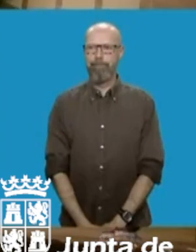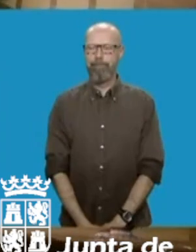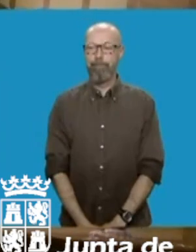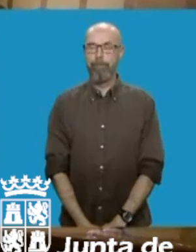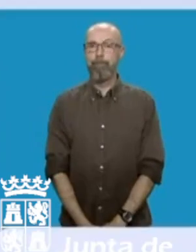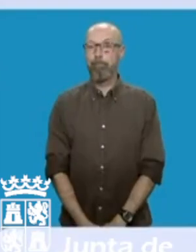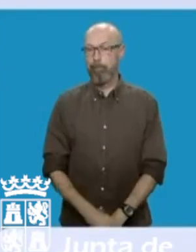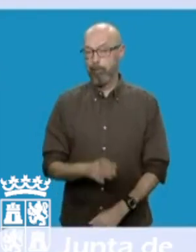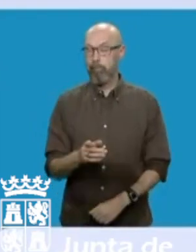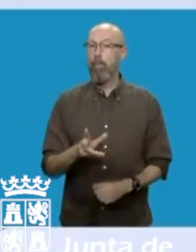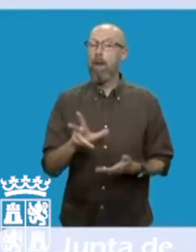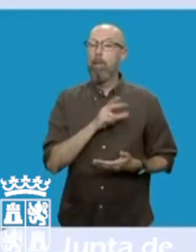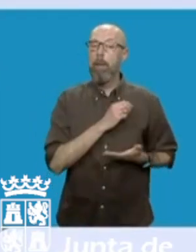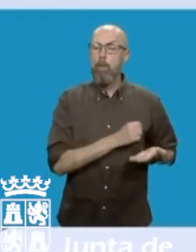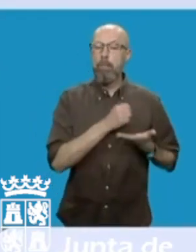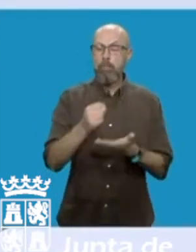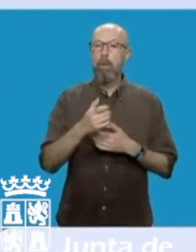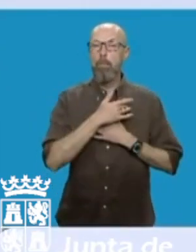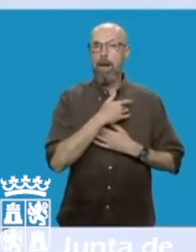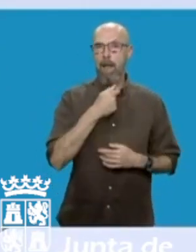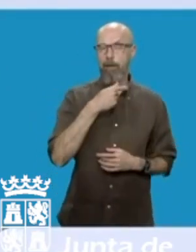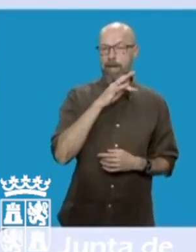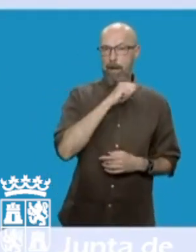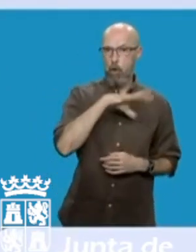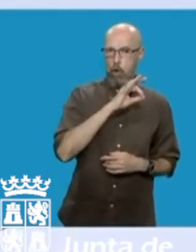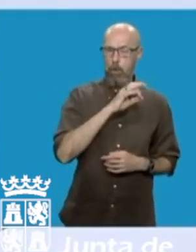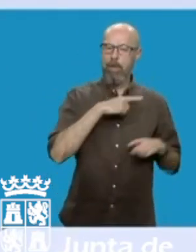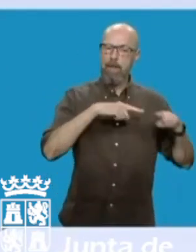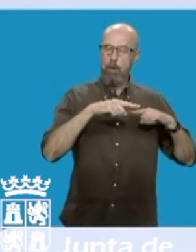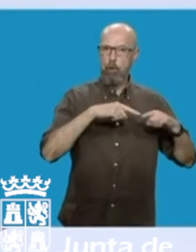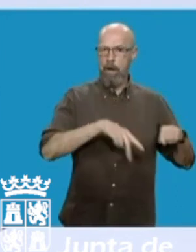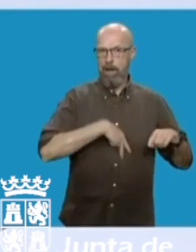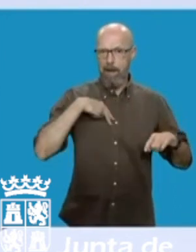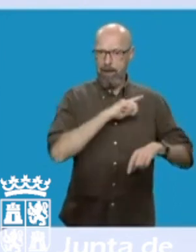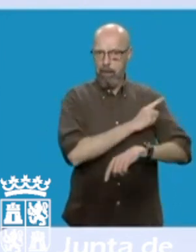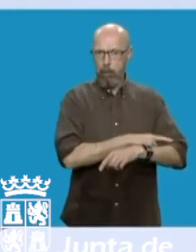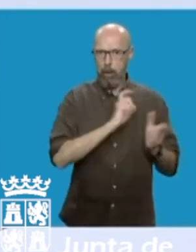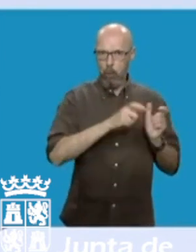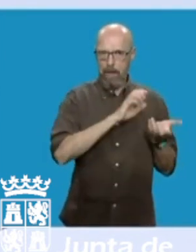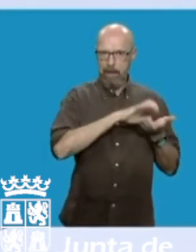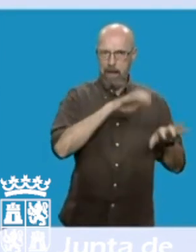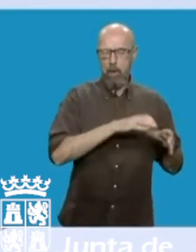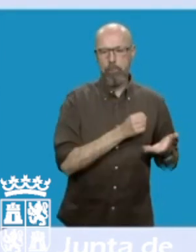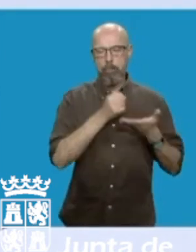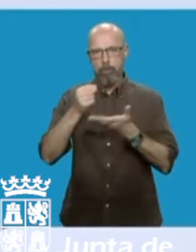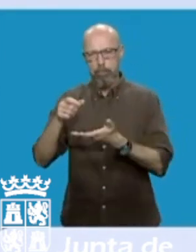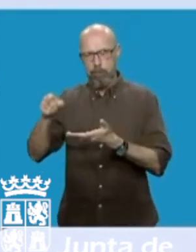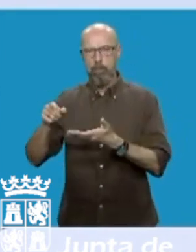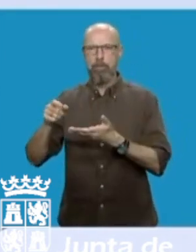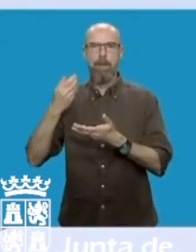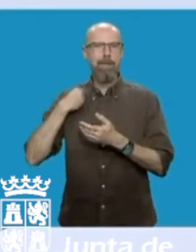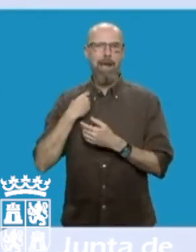Casi nada. Entrega el premio María Perrino, directora general de Deportes de la Junta de Castilla y León, a un club que, como han visto, ha levantado